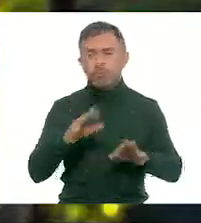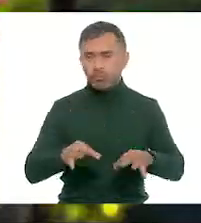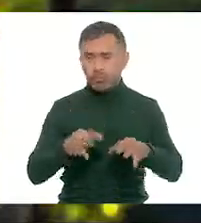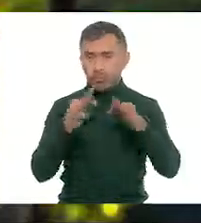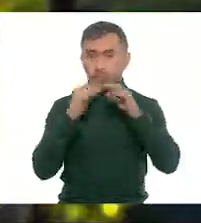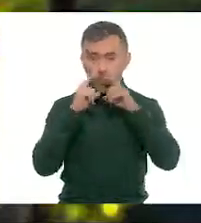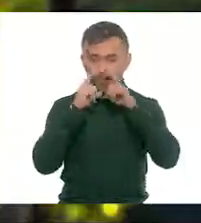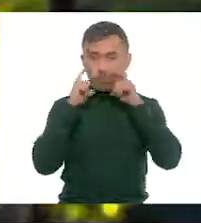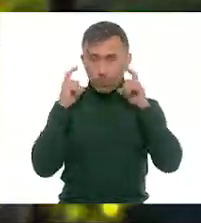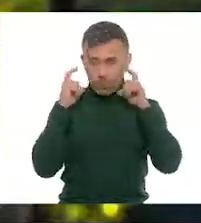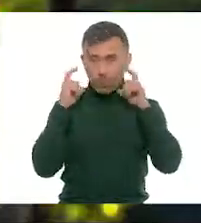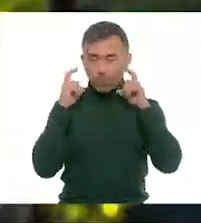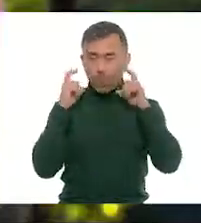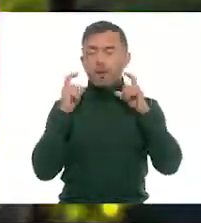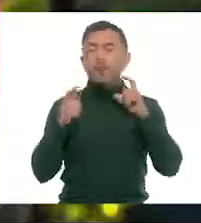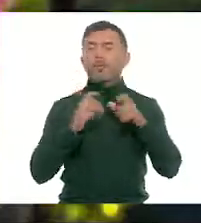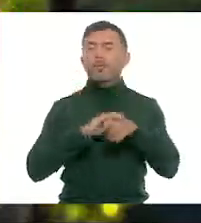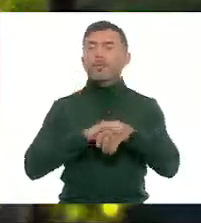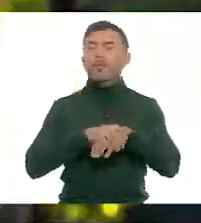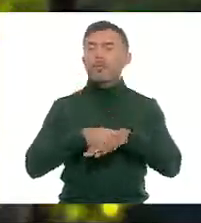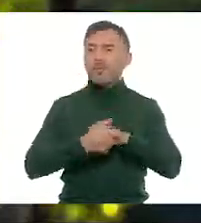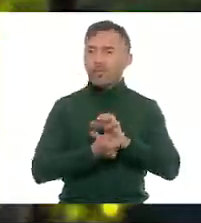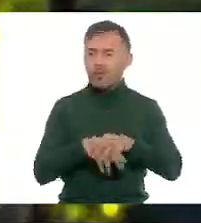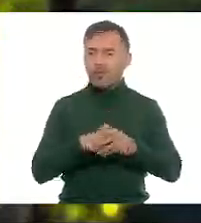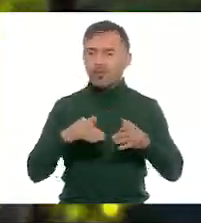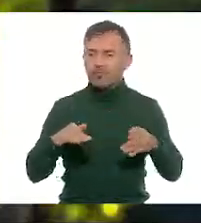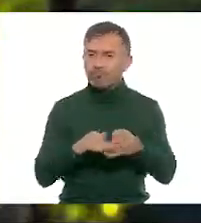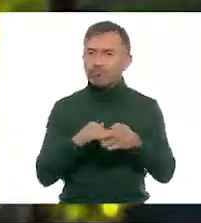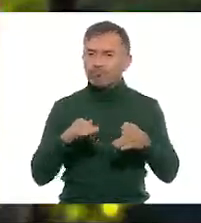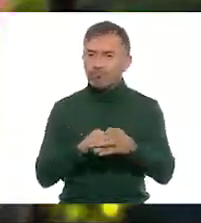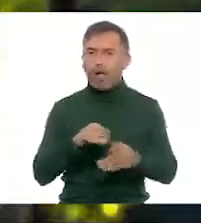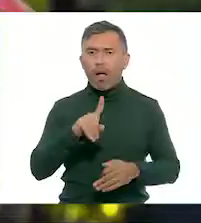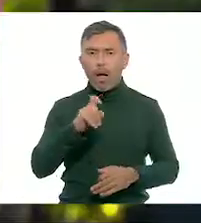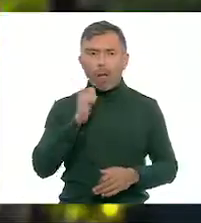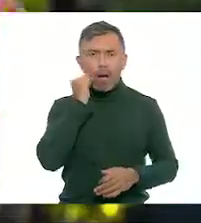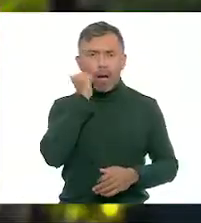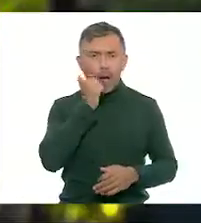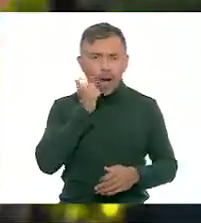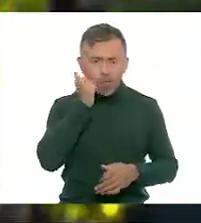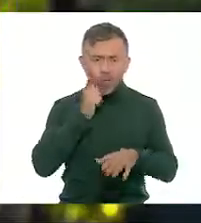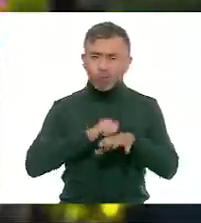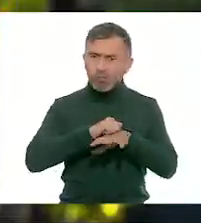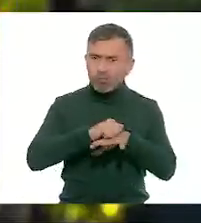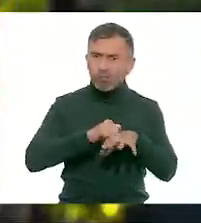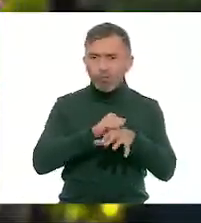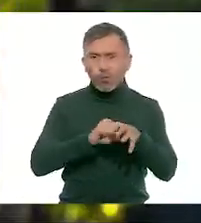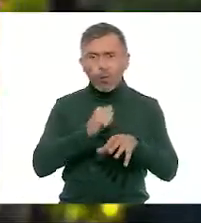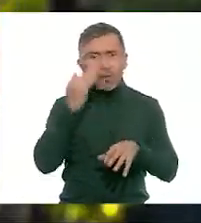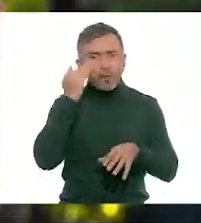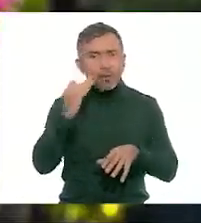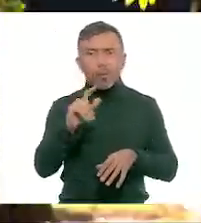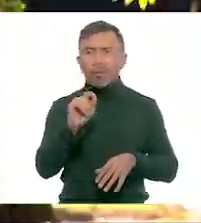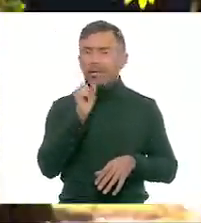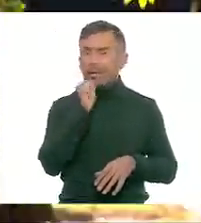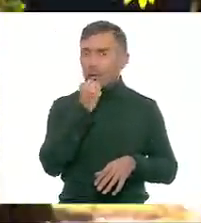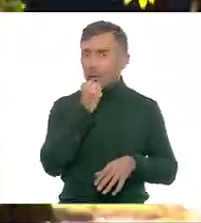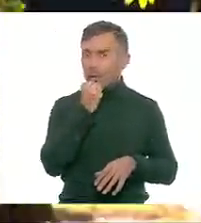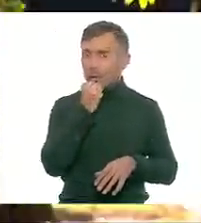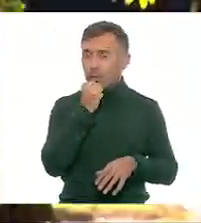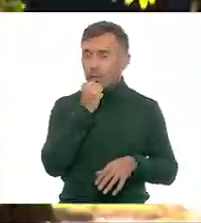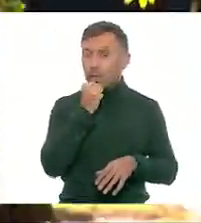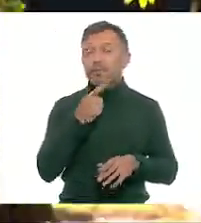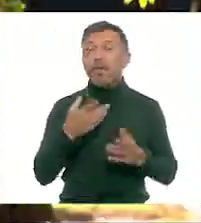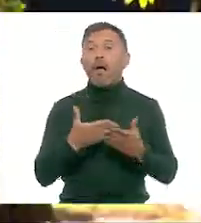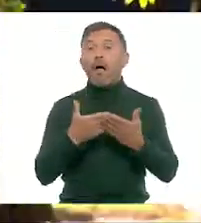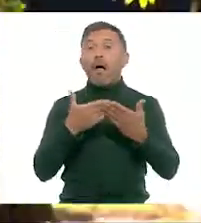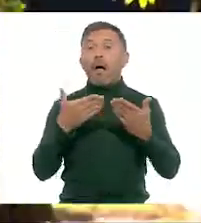cubrebocas. Lava tus manos frecuentemente con agua y con jabón por lo menos durante 20 segundos. Ahora